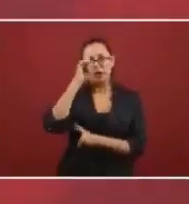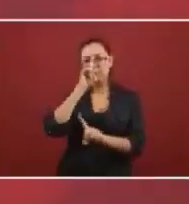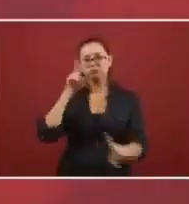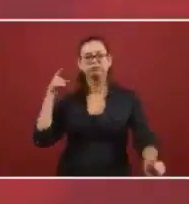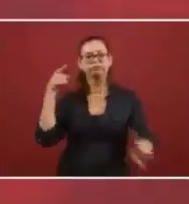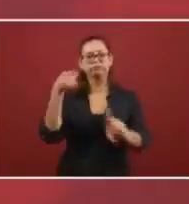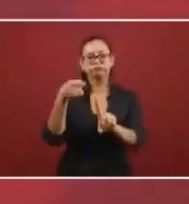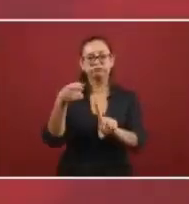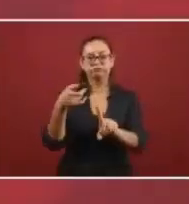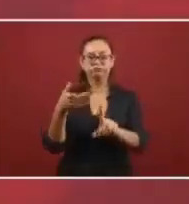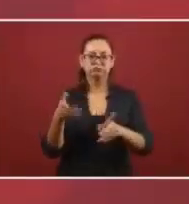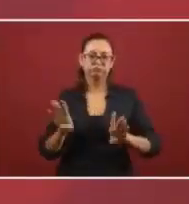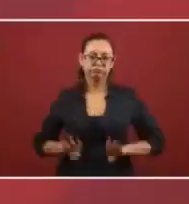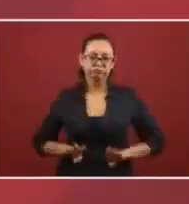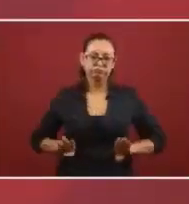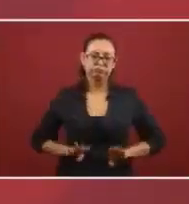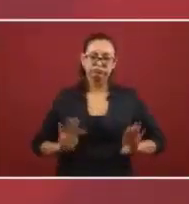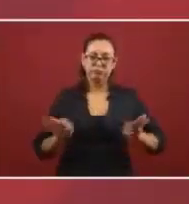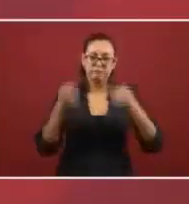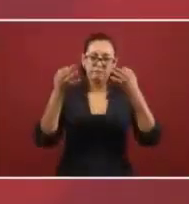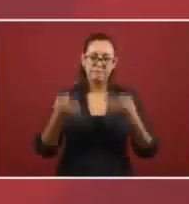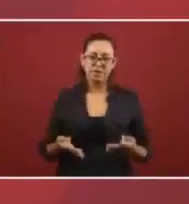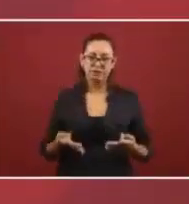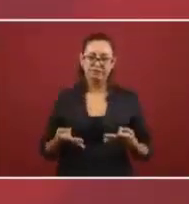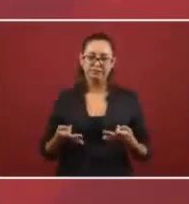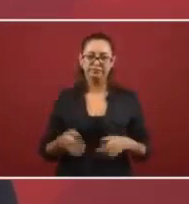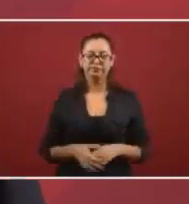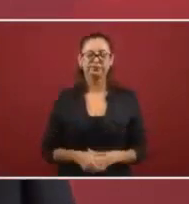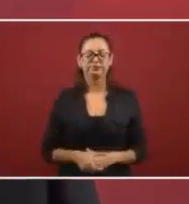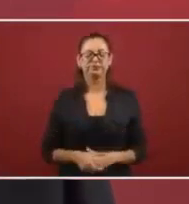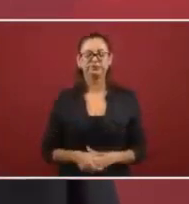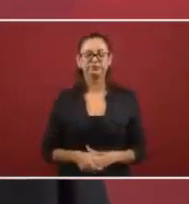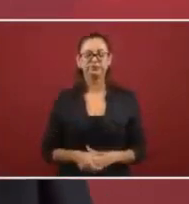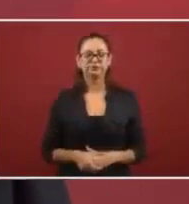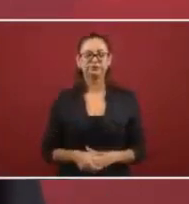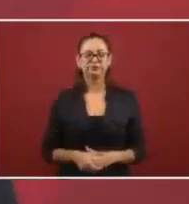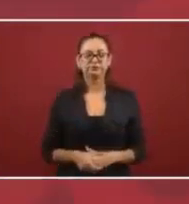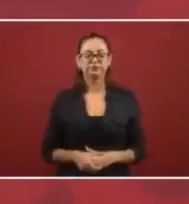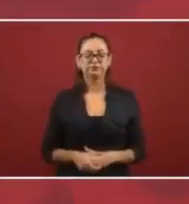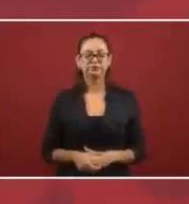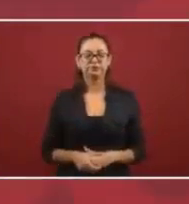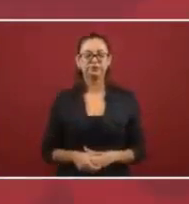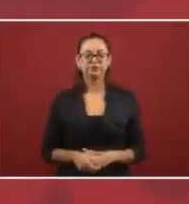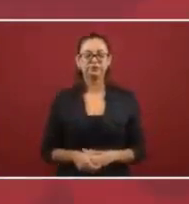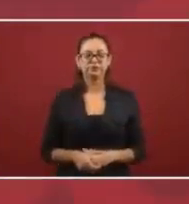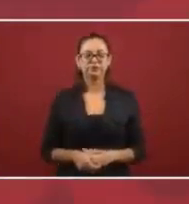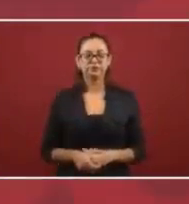principios y le debemos de profesar